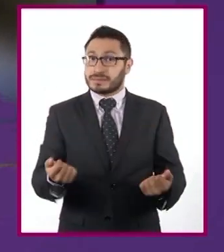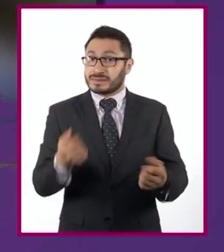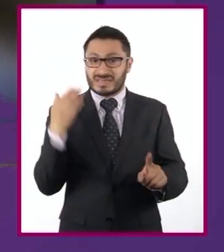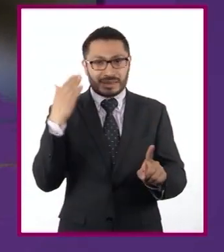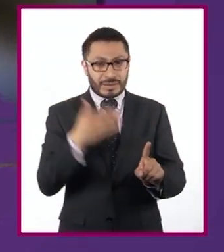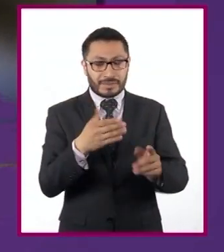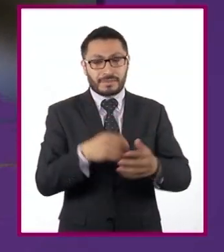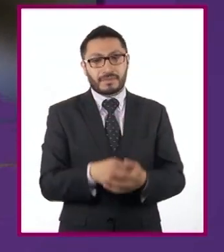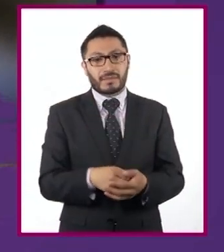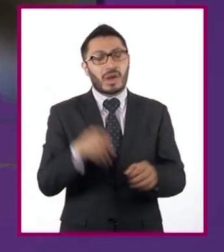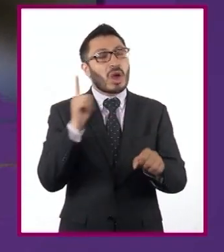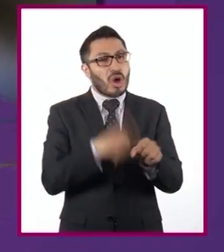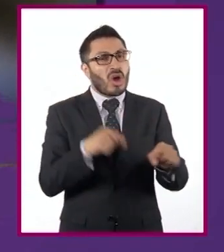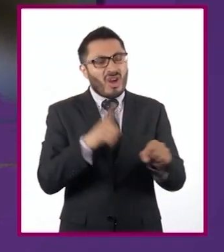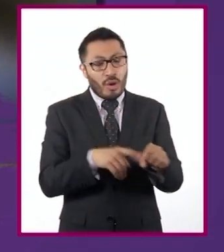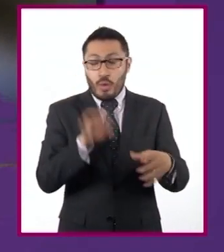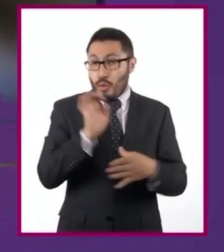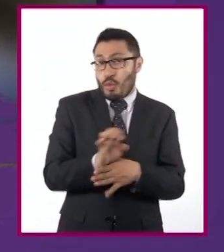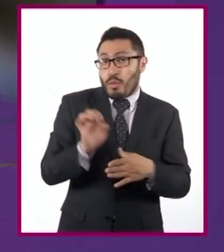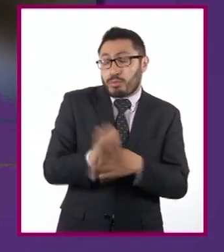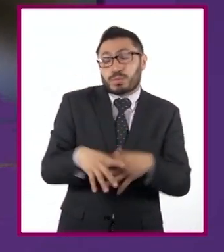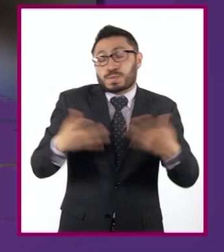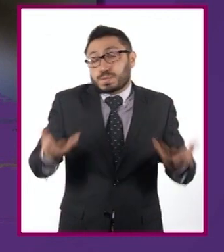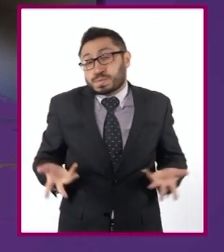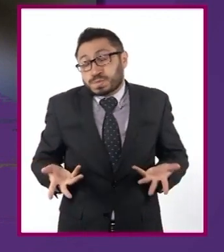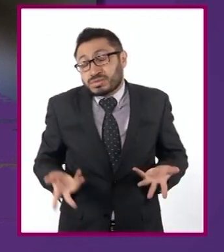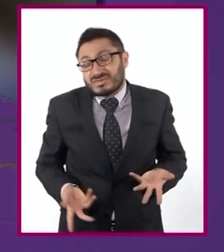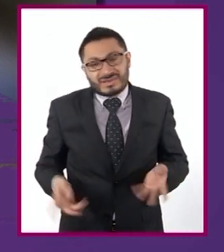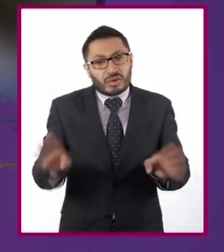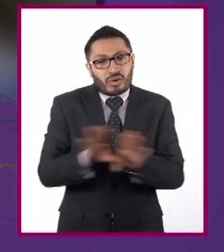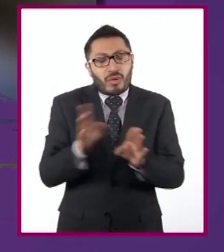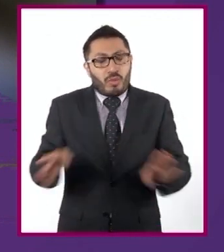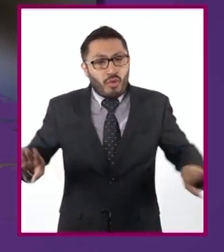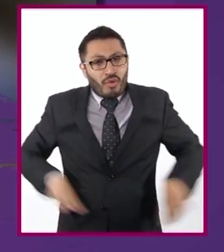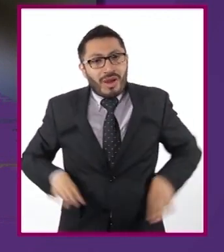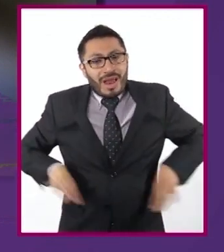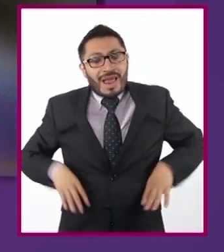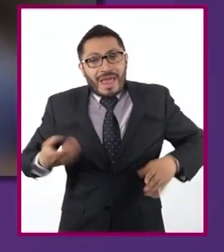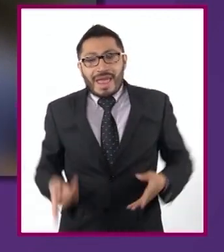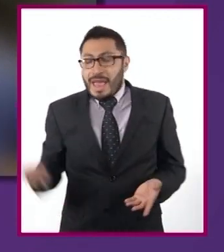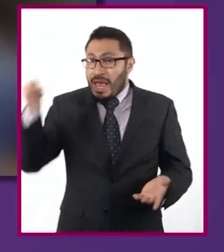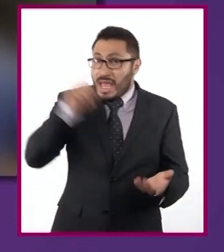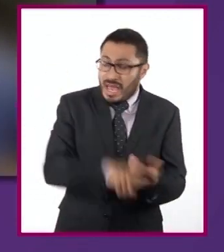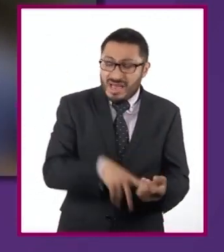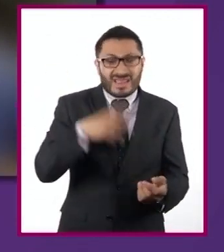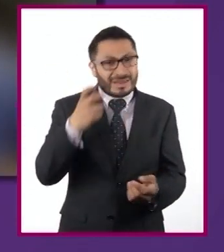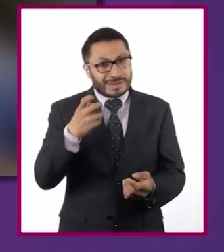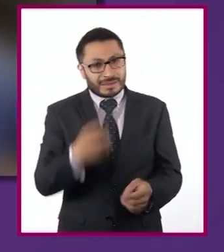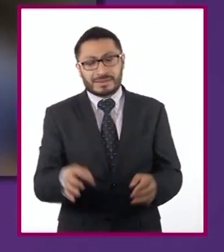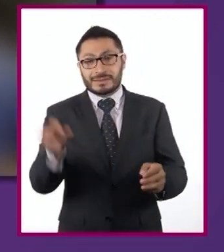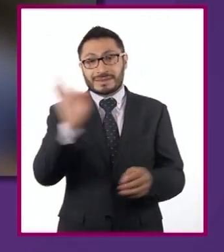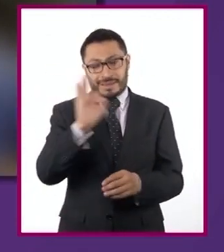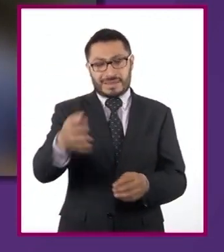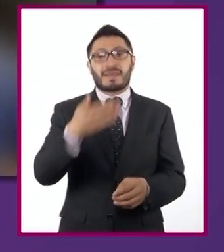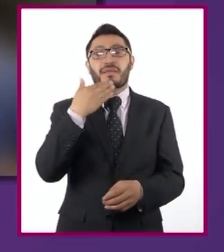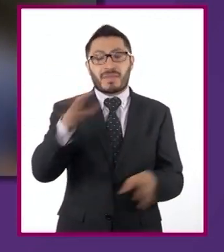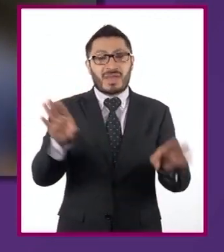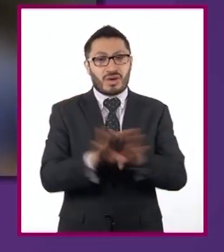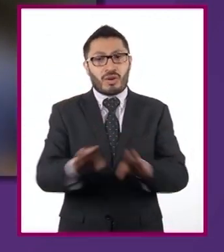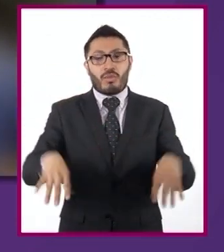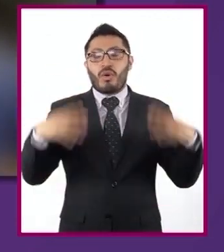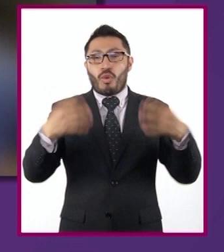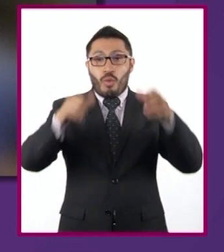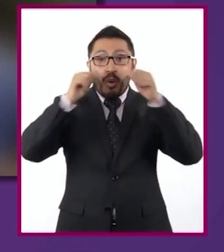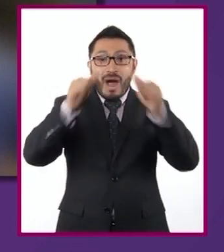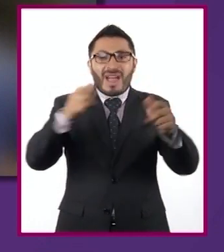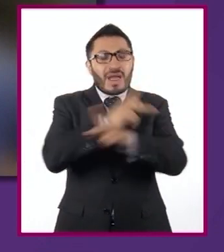Los colores son, entonces, un complemento de esas composiciones. Si bien pueden ser el foco de atención